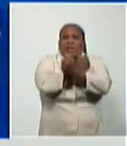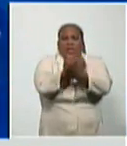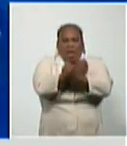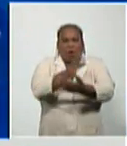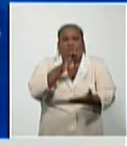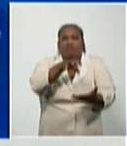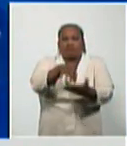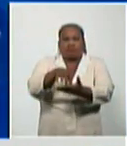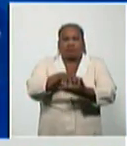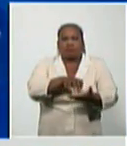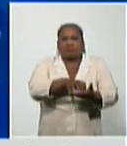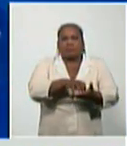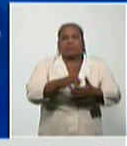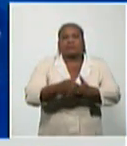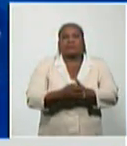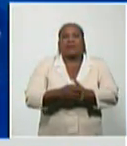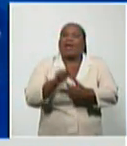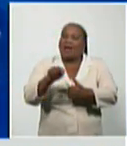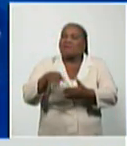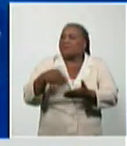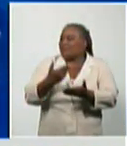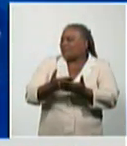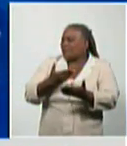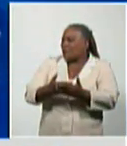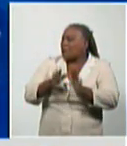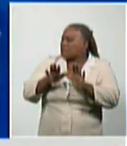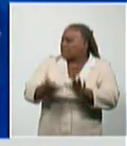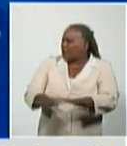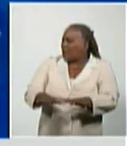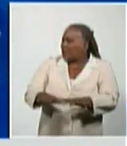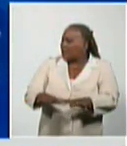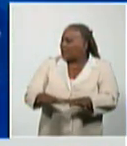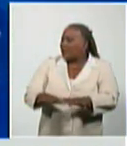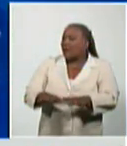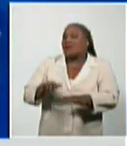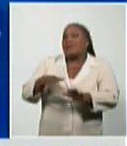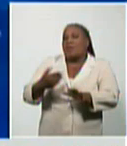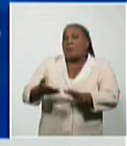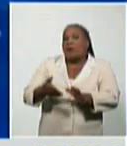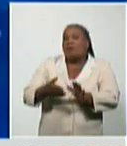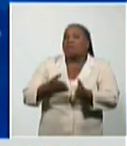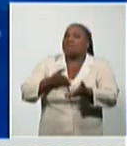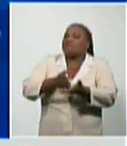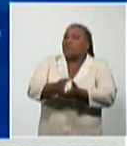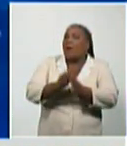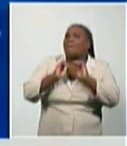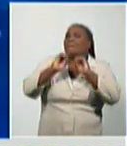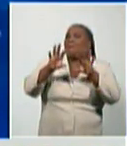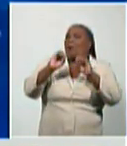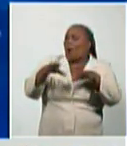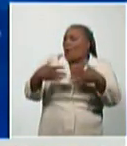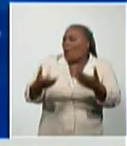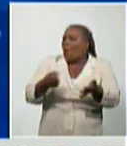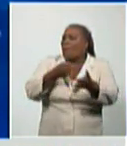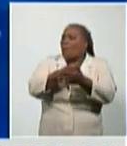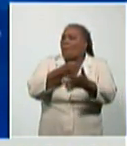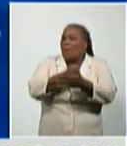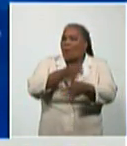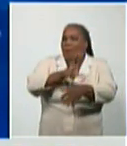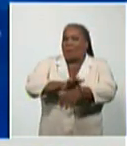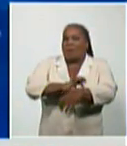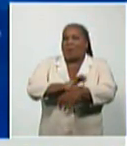Bueno, le propongo una pausa, doctor. Nosotros vamos a seguir mostrándole cómo también se enfrenta la COVID-19 desde